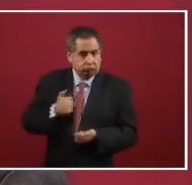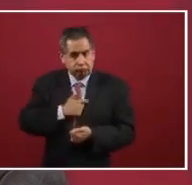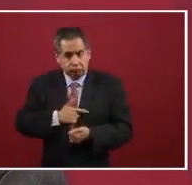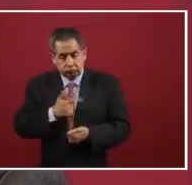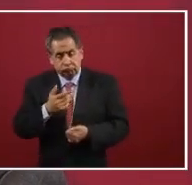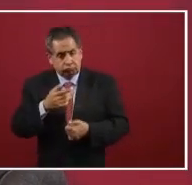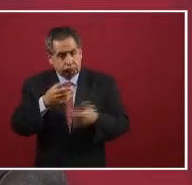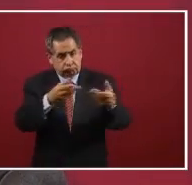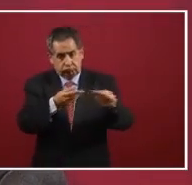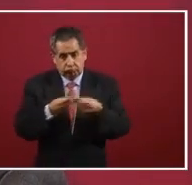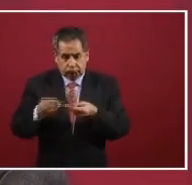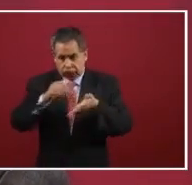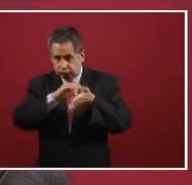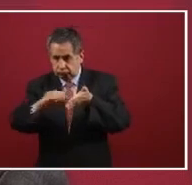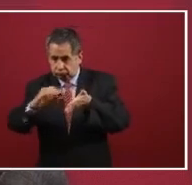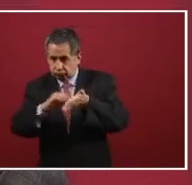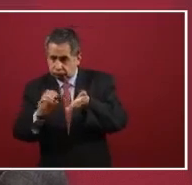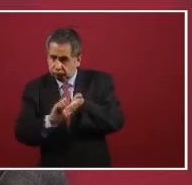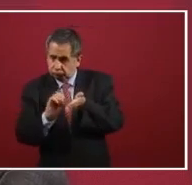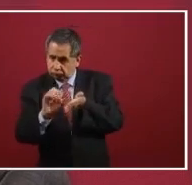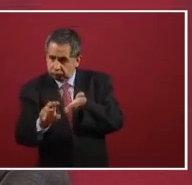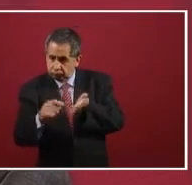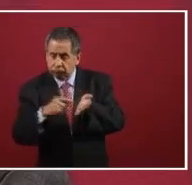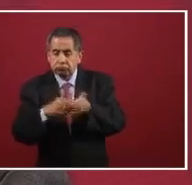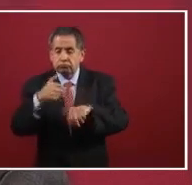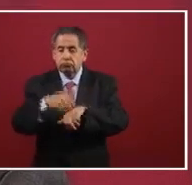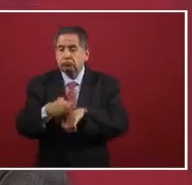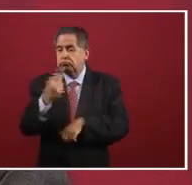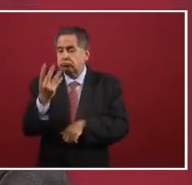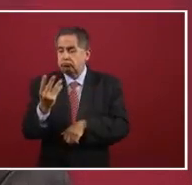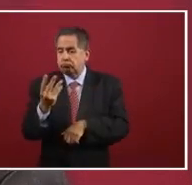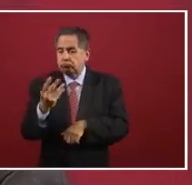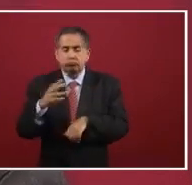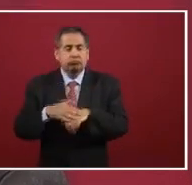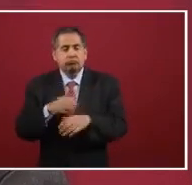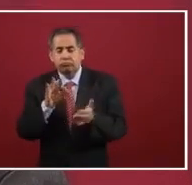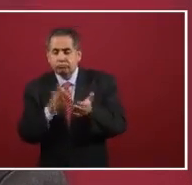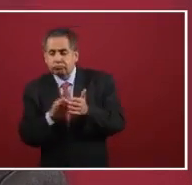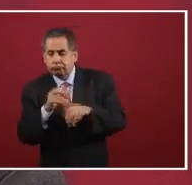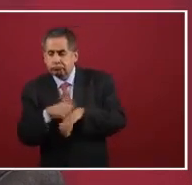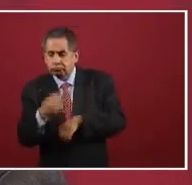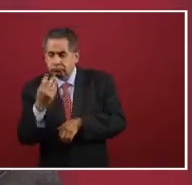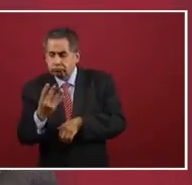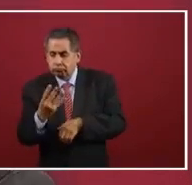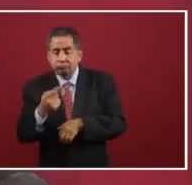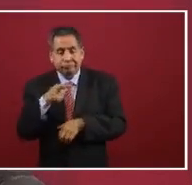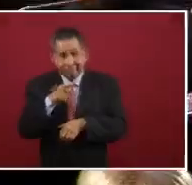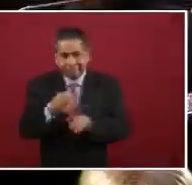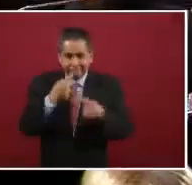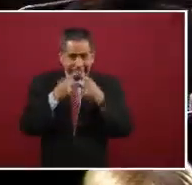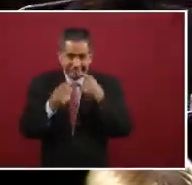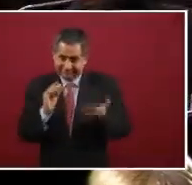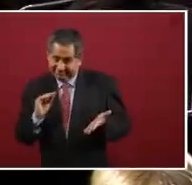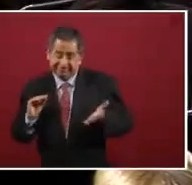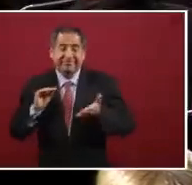les comparto el párrafo que es el punto 4. ¿Y por qué insisto mucho en ese párrafo? Porque nos costó mucho trabajo que